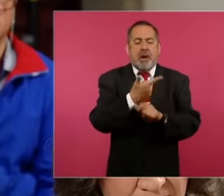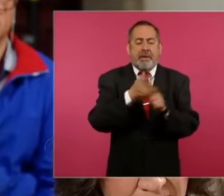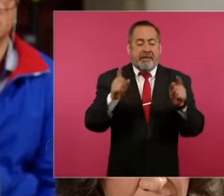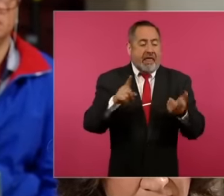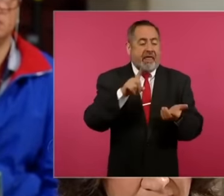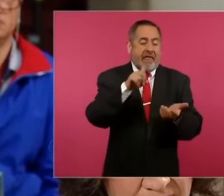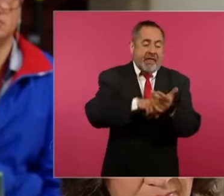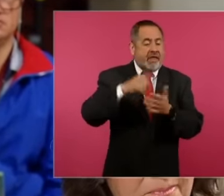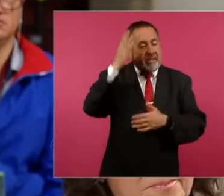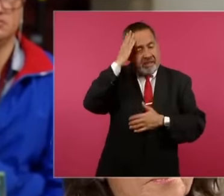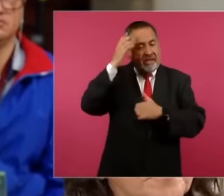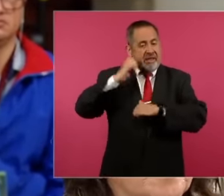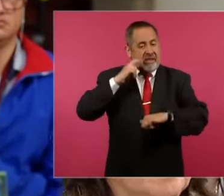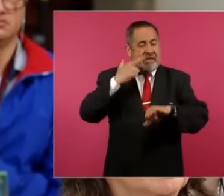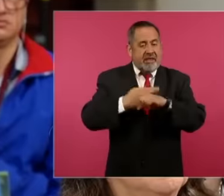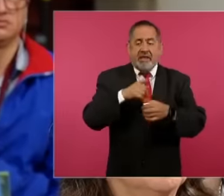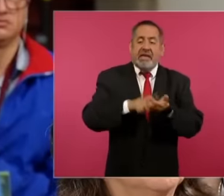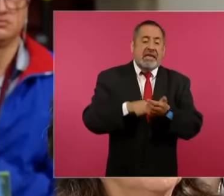Sergio Sarmiento.